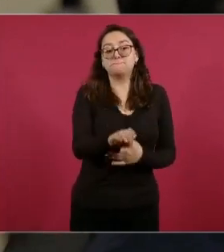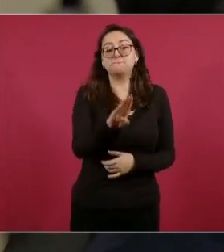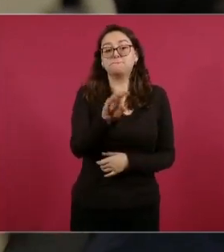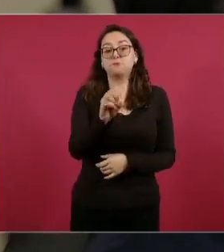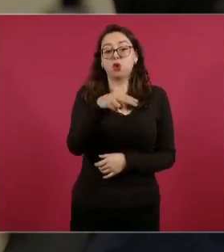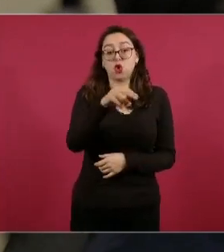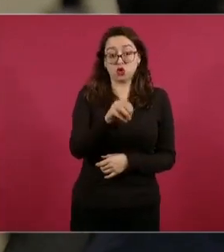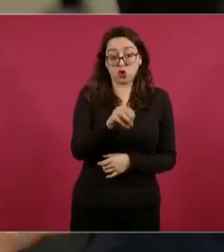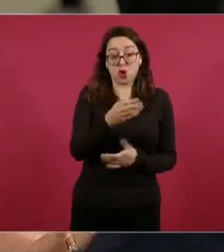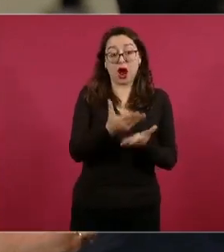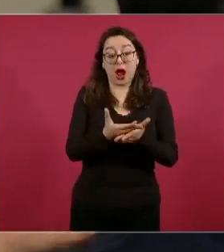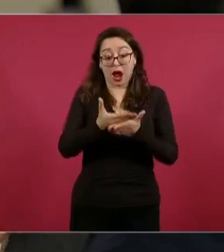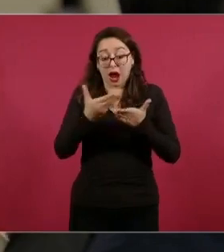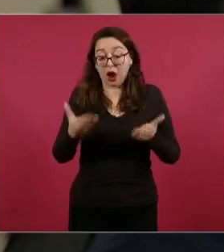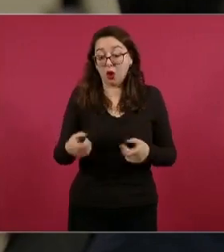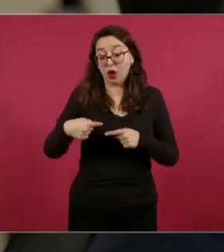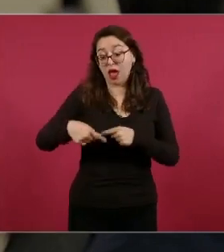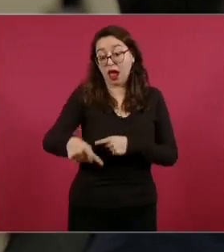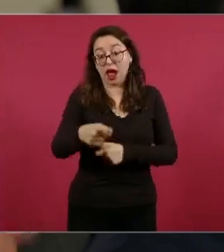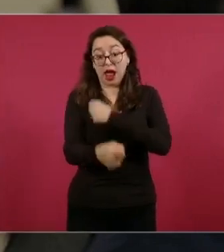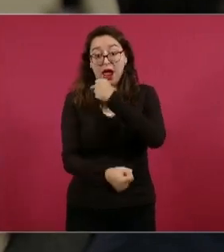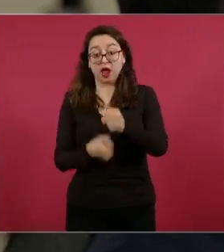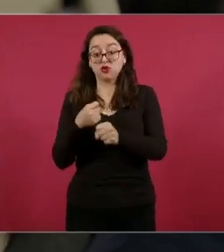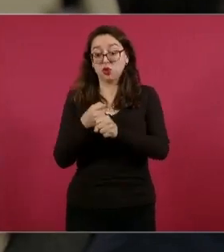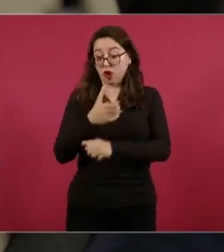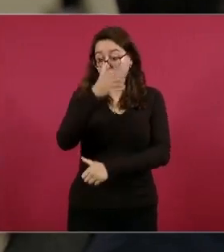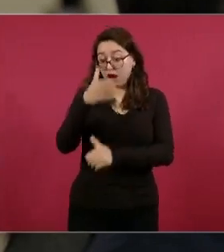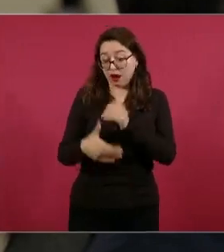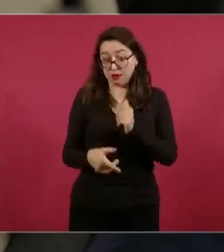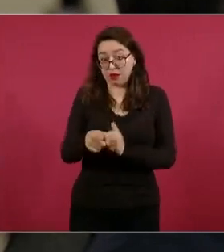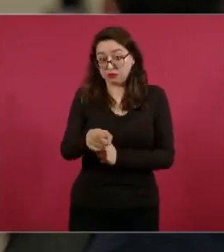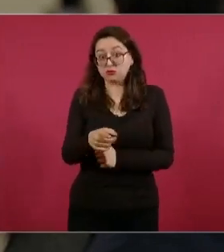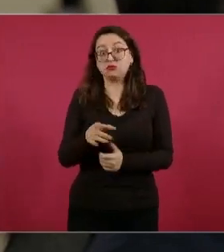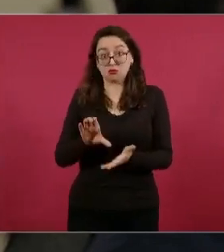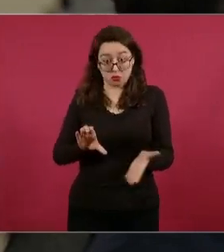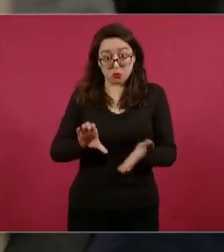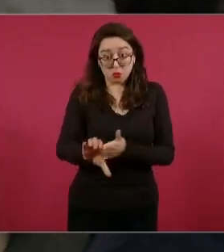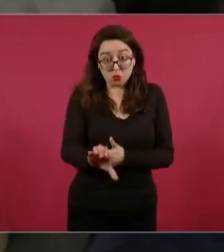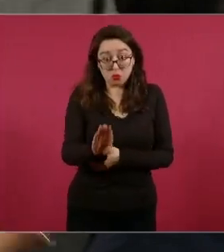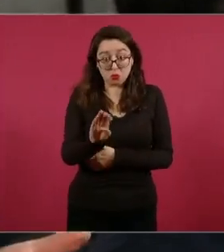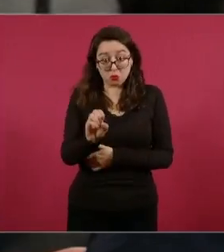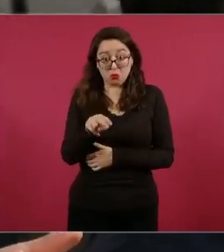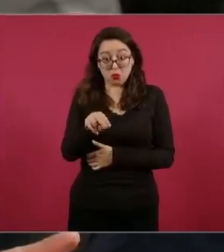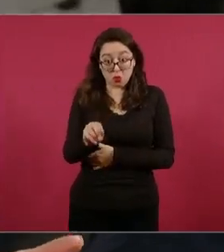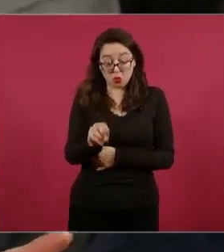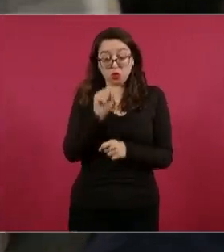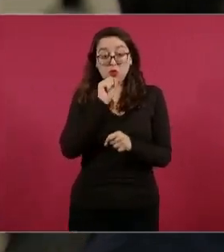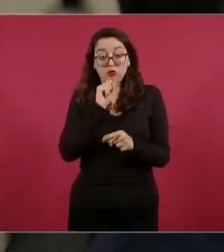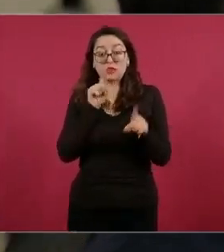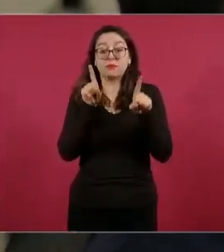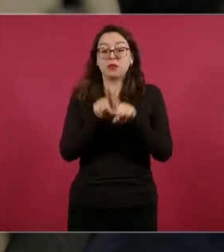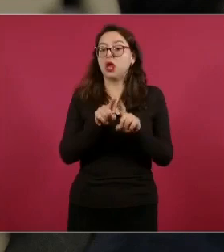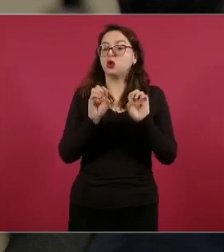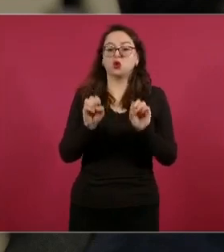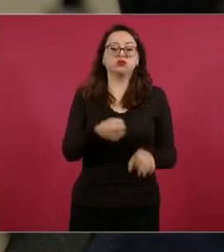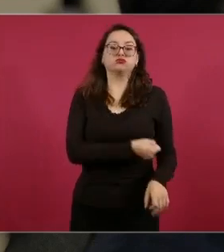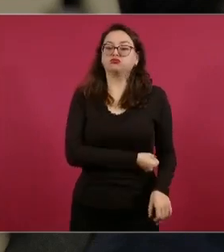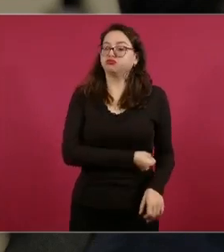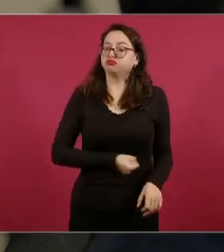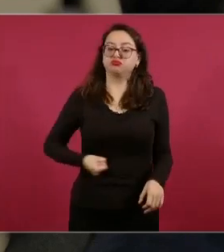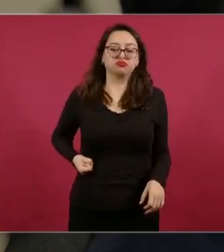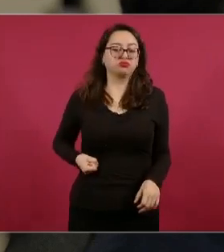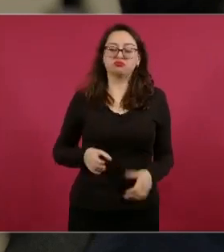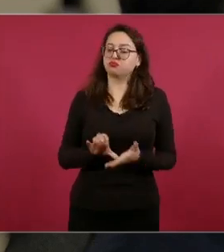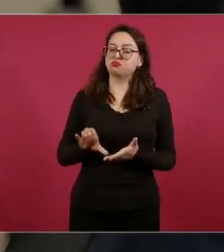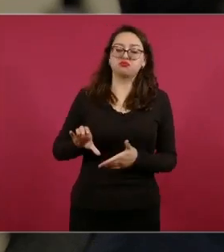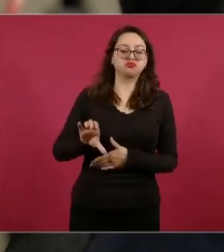el principio de austeridad, con estas iniciativas y con todo lo que se ha llevado a cabo? Me gustaría saber cuál será el mensaje para los servidores públicos